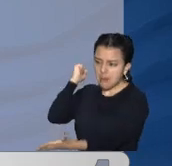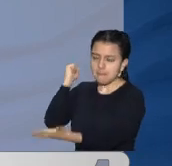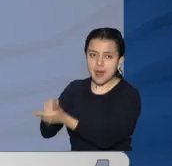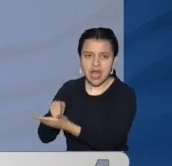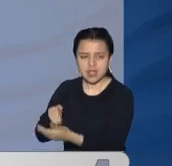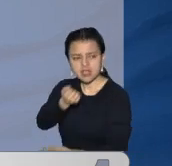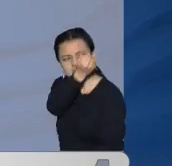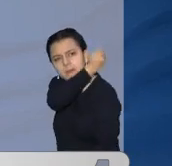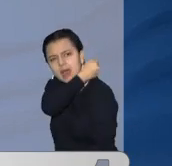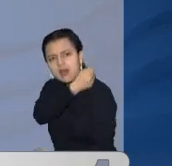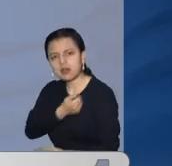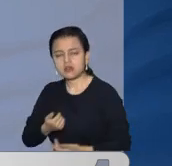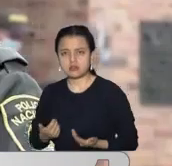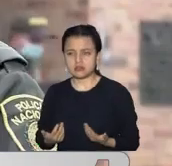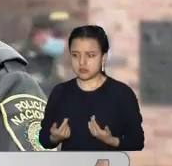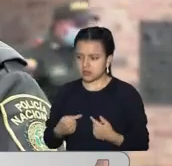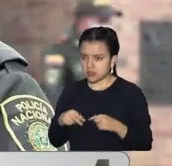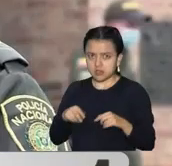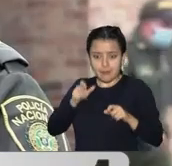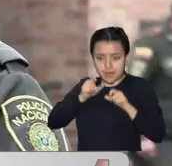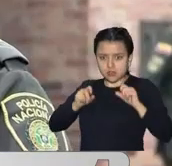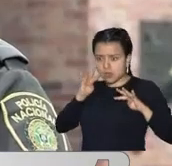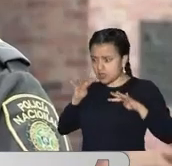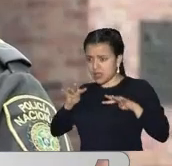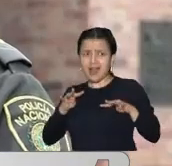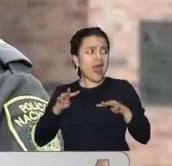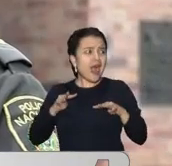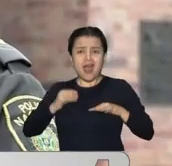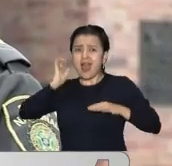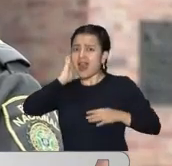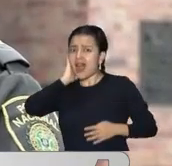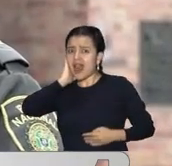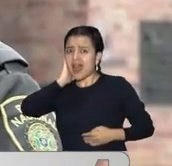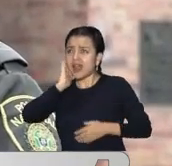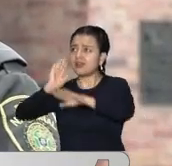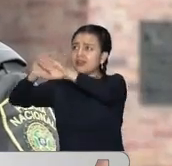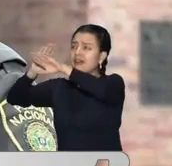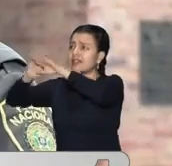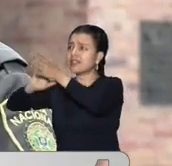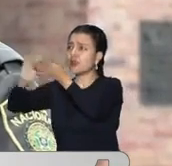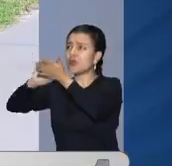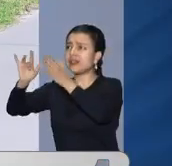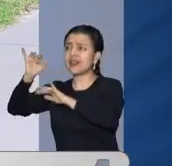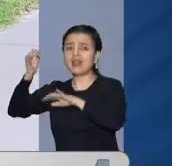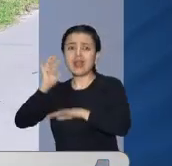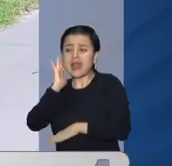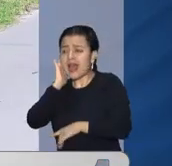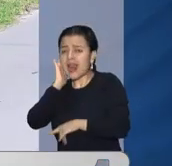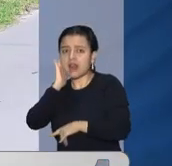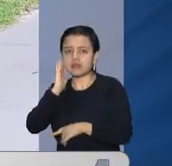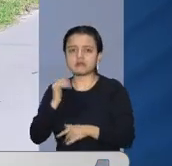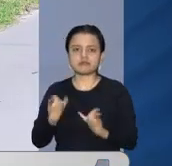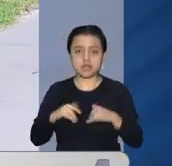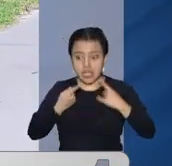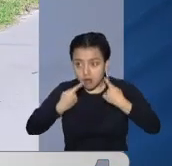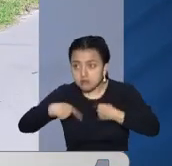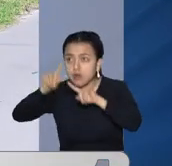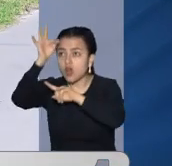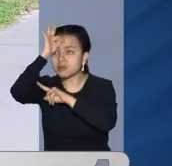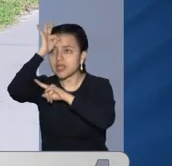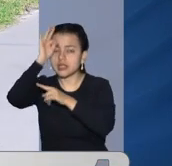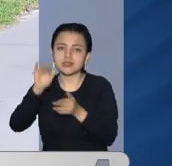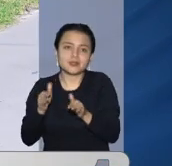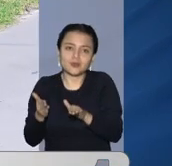al joven. Esta persona fue trasladada a la clínica y lamentablemente allí fallece horas después. Este caso, que ha conmocionado